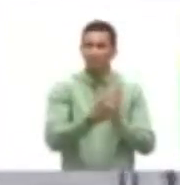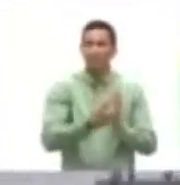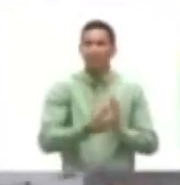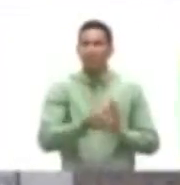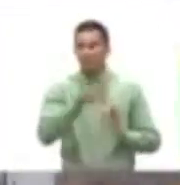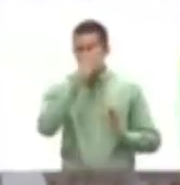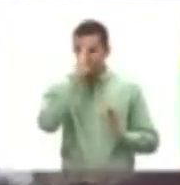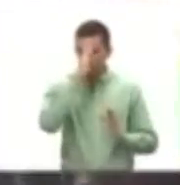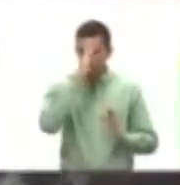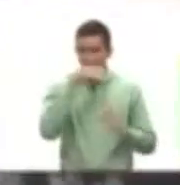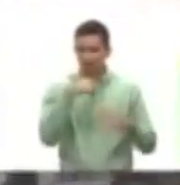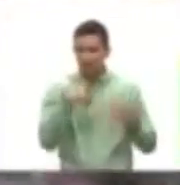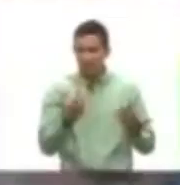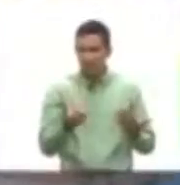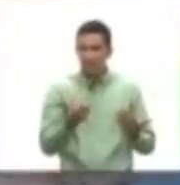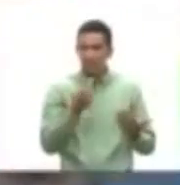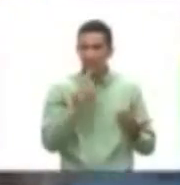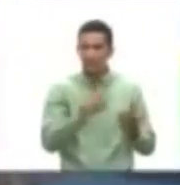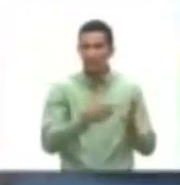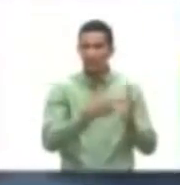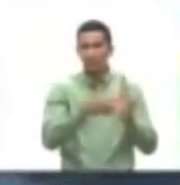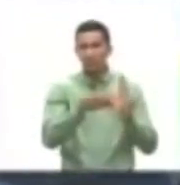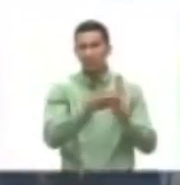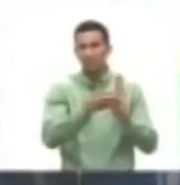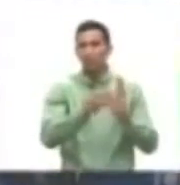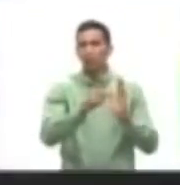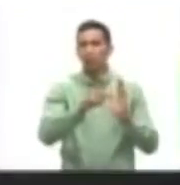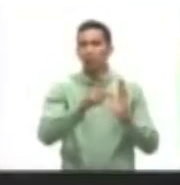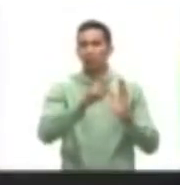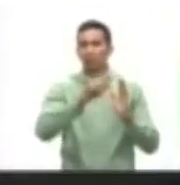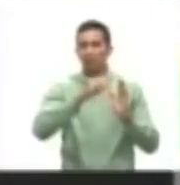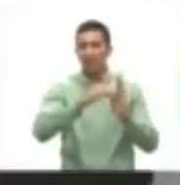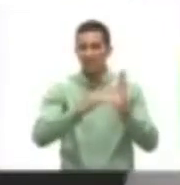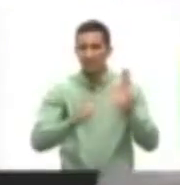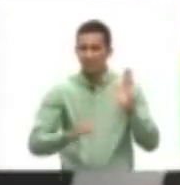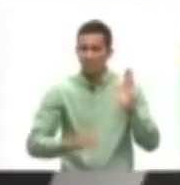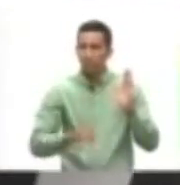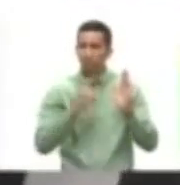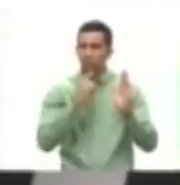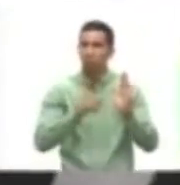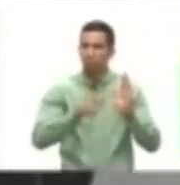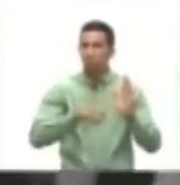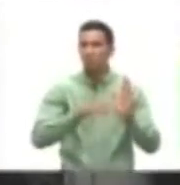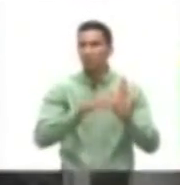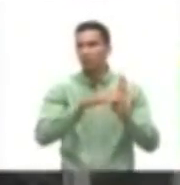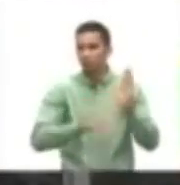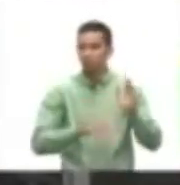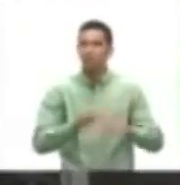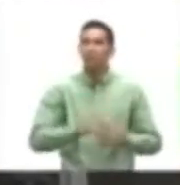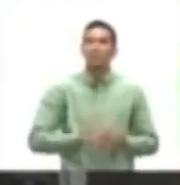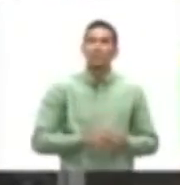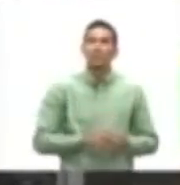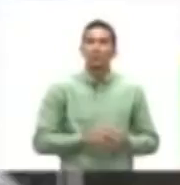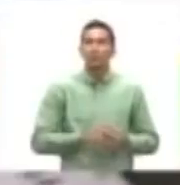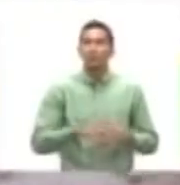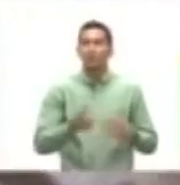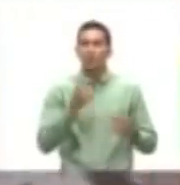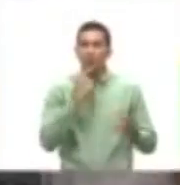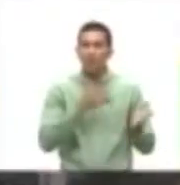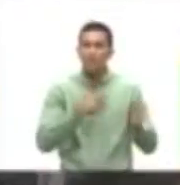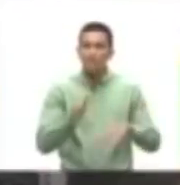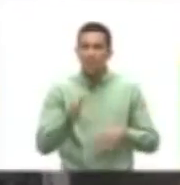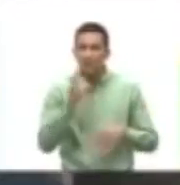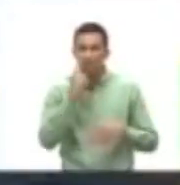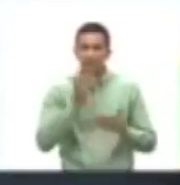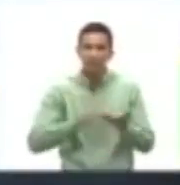se retirarán o no los subsidios de energía para los estratos bajos. Queremos conocer cuáles son los avances significativos del Plan 5 Caribe. Queremos